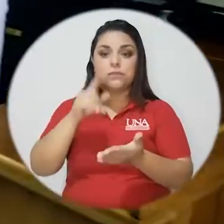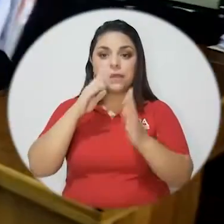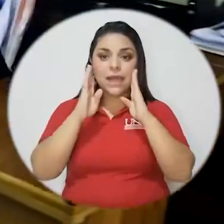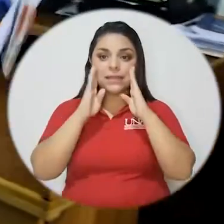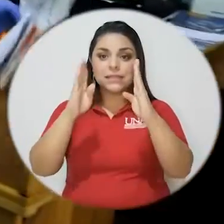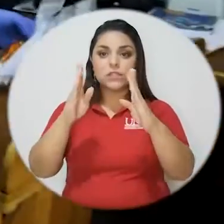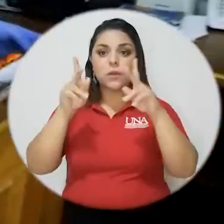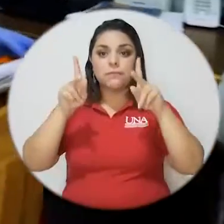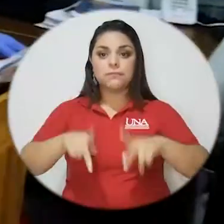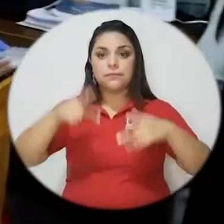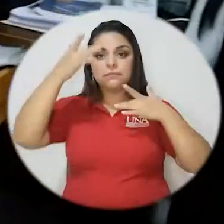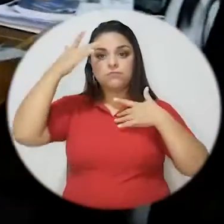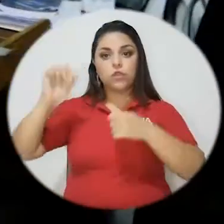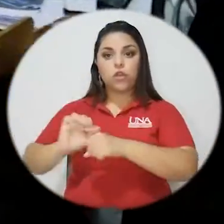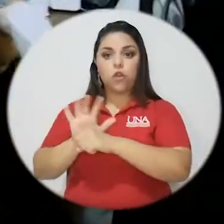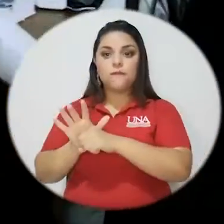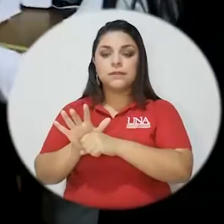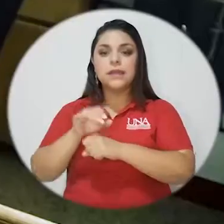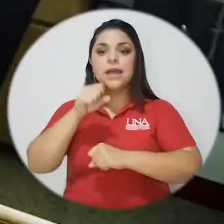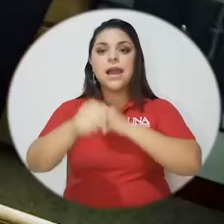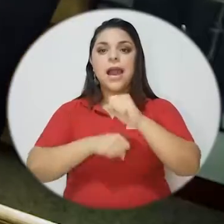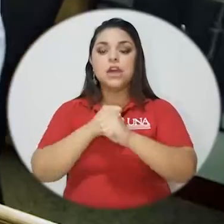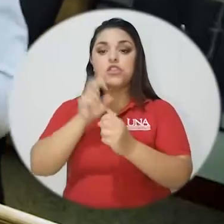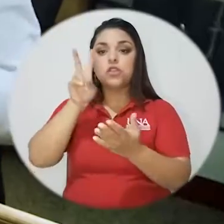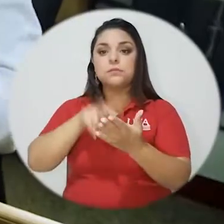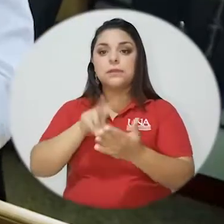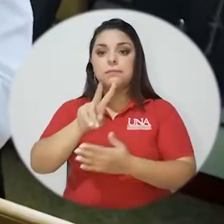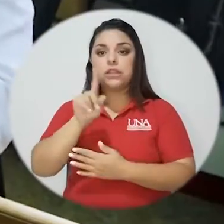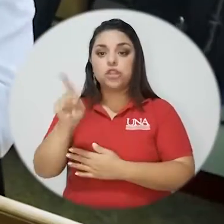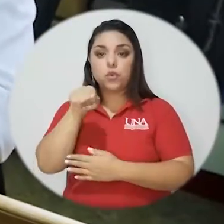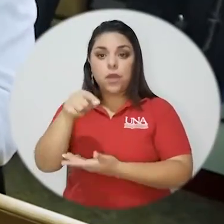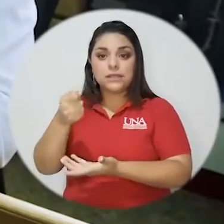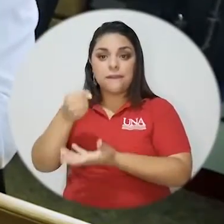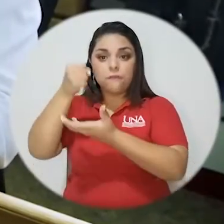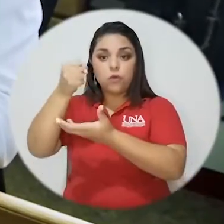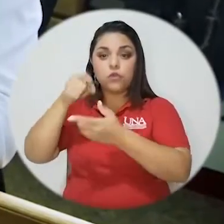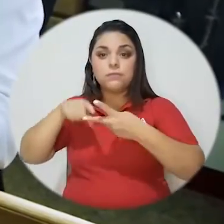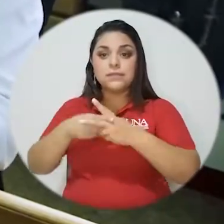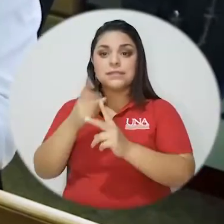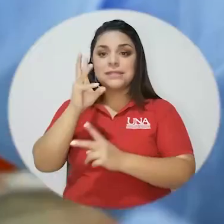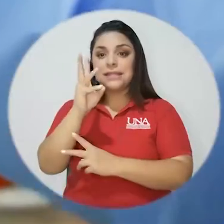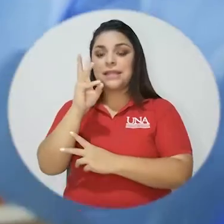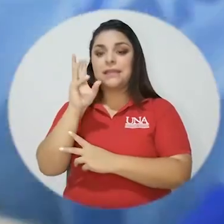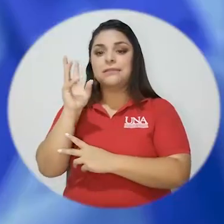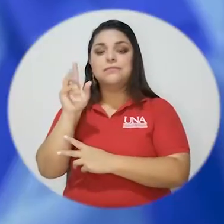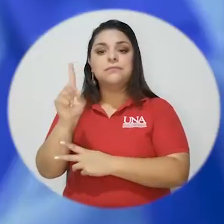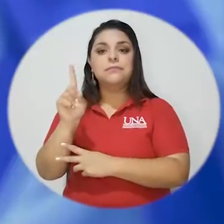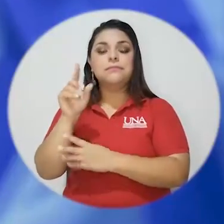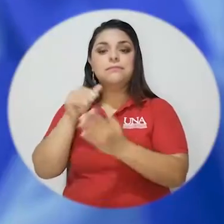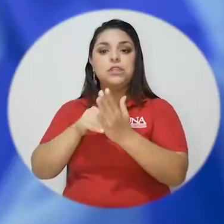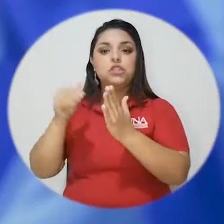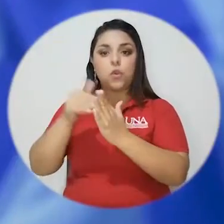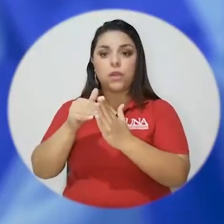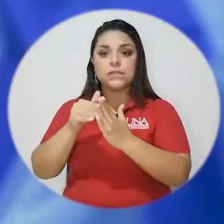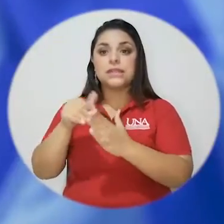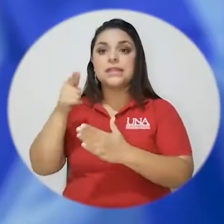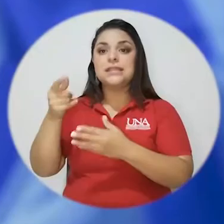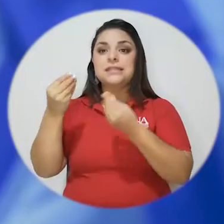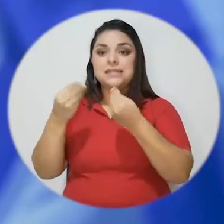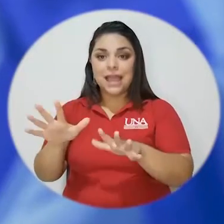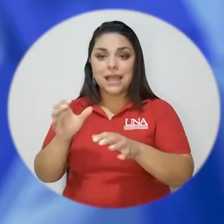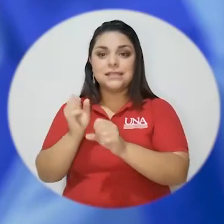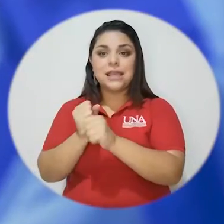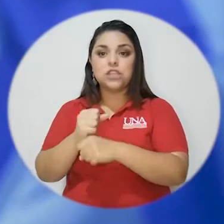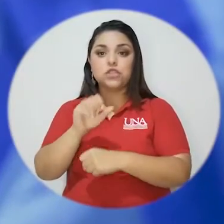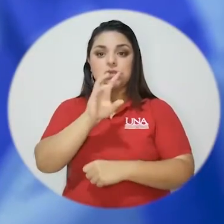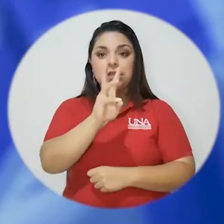centros para la atención de los pacientes COVID. Para el año 2021, este fondo inicia con 60.000 millones, de los cuales a la fecha se ha